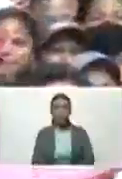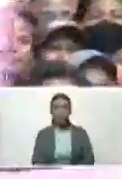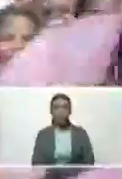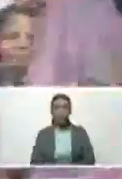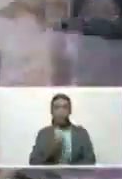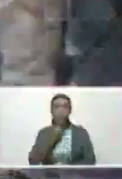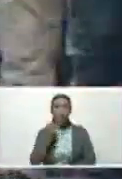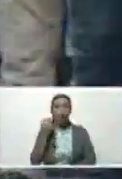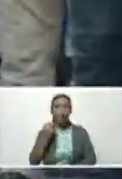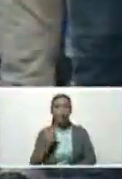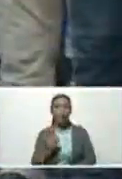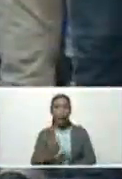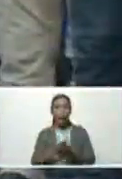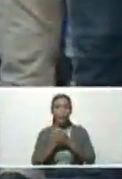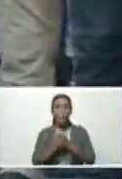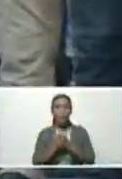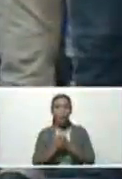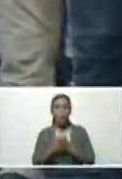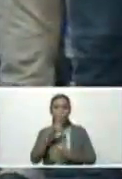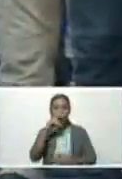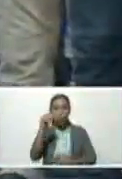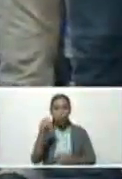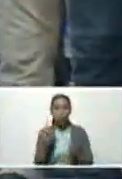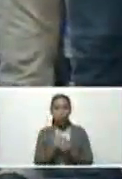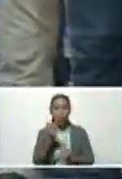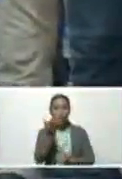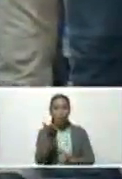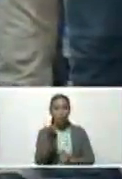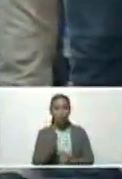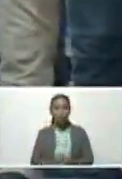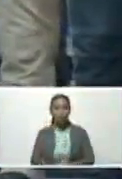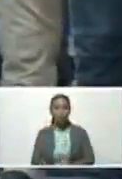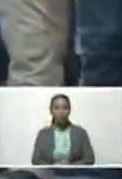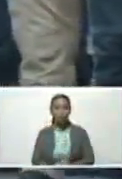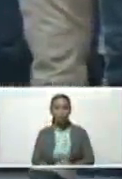Juventud, amigo, Maduro está contigo.